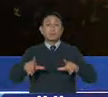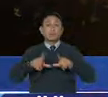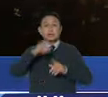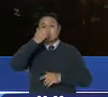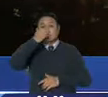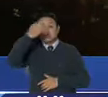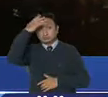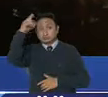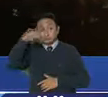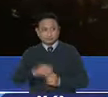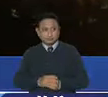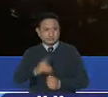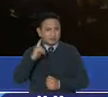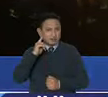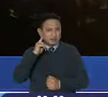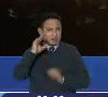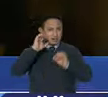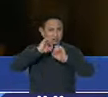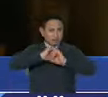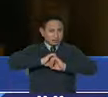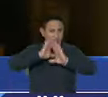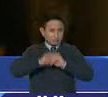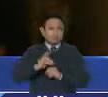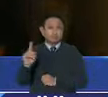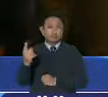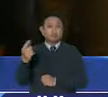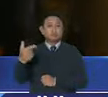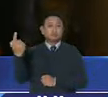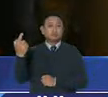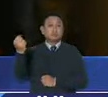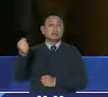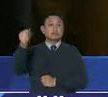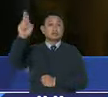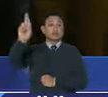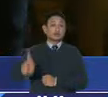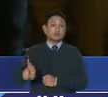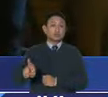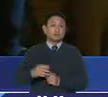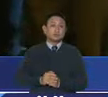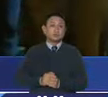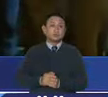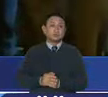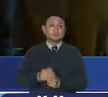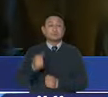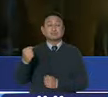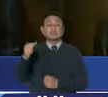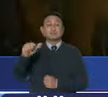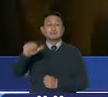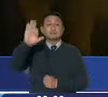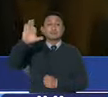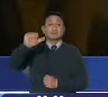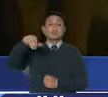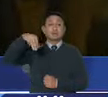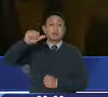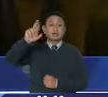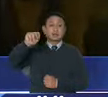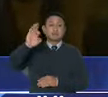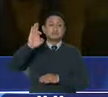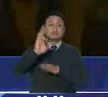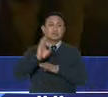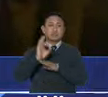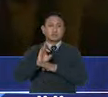balas retumbaron en la noche y madrugada. El primer caso sucedió al sur de la ciudad, en el sector de Santa Marta. Testigos alertaron de la presencia